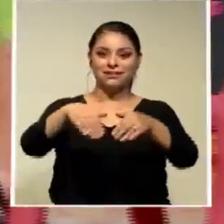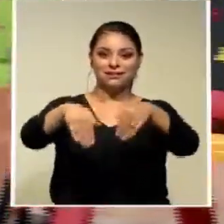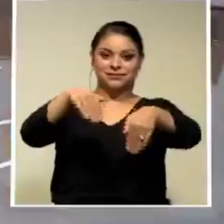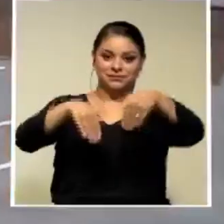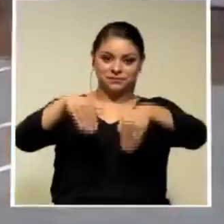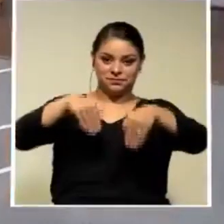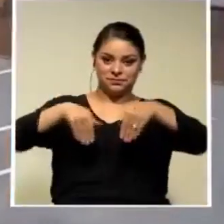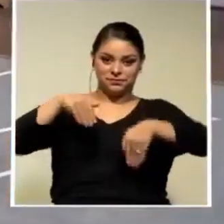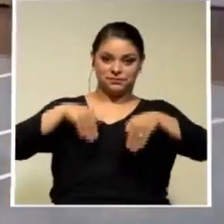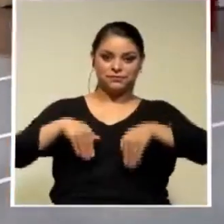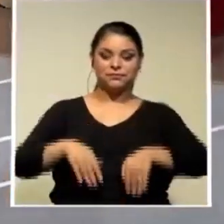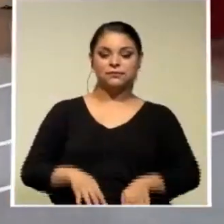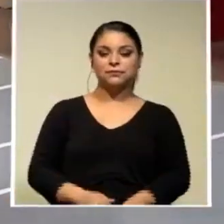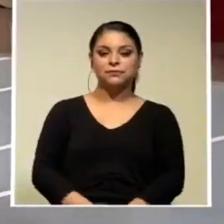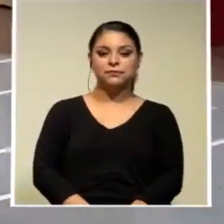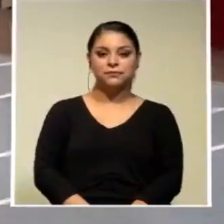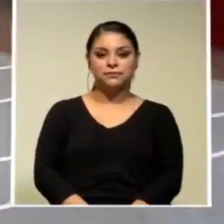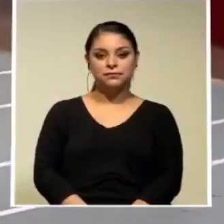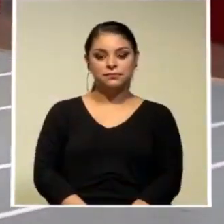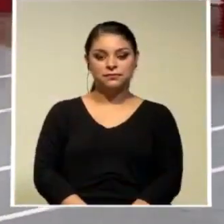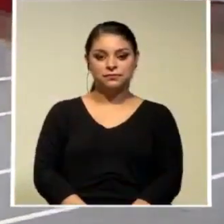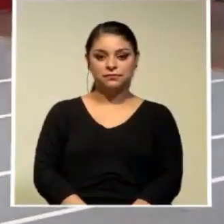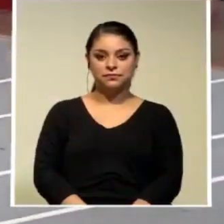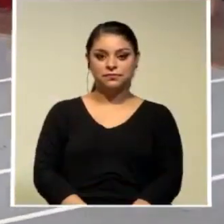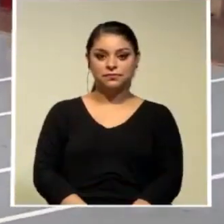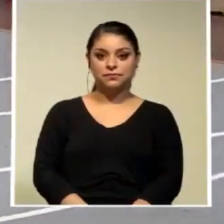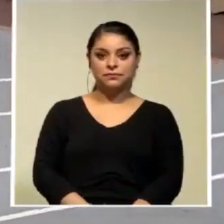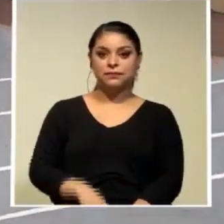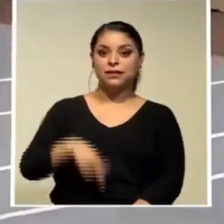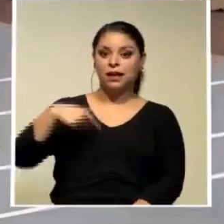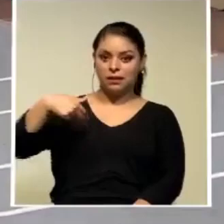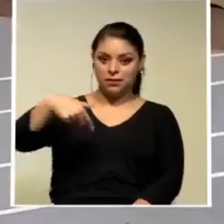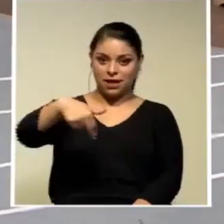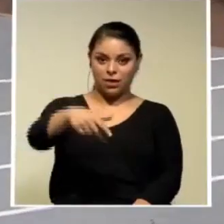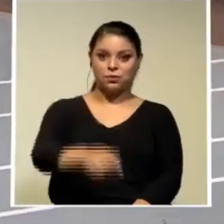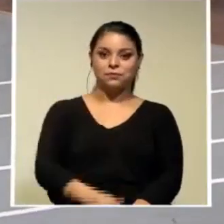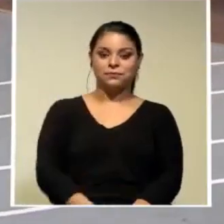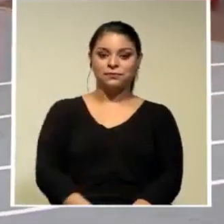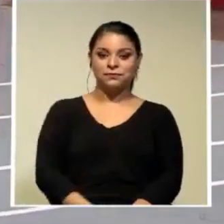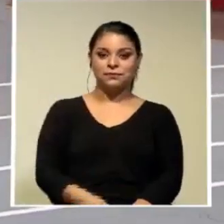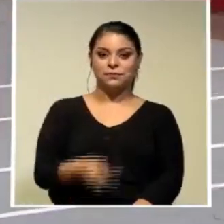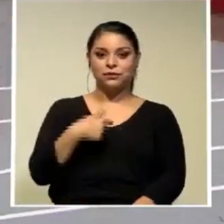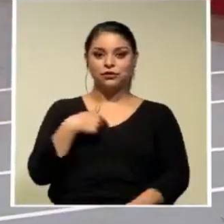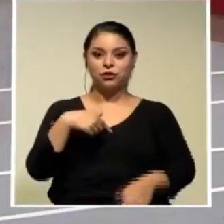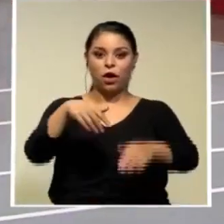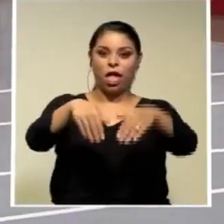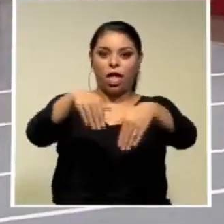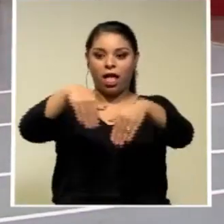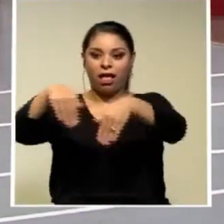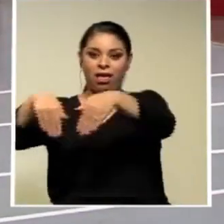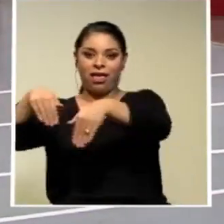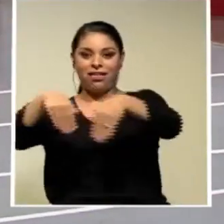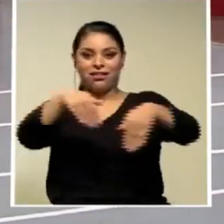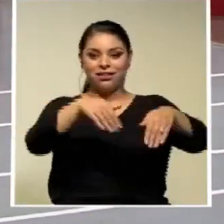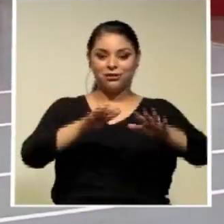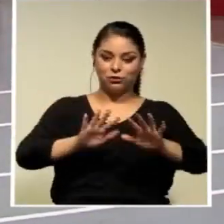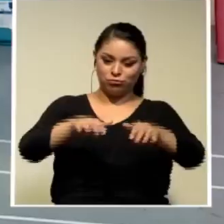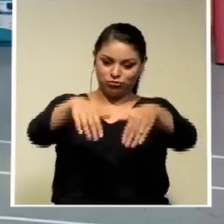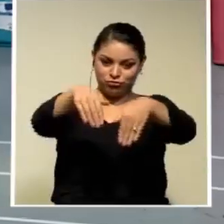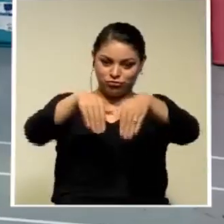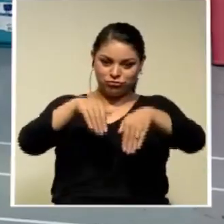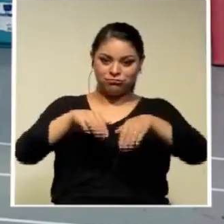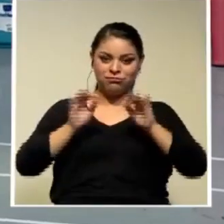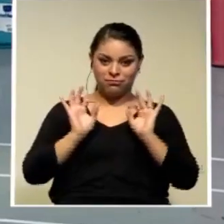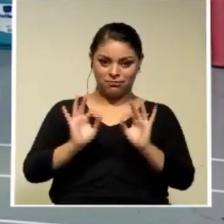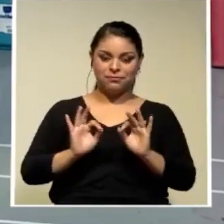Vamos. Muy bien, es caminando. No me salí. Ay. Ok, ay, no. Excelente,